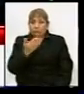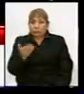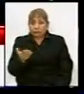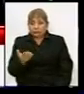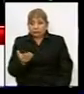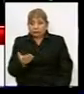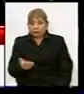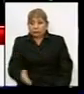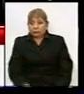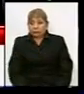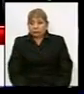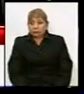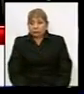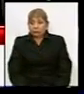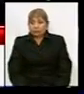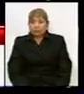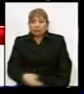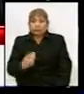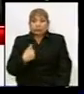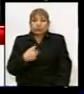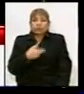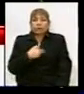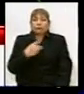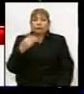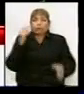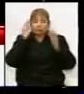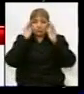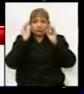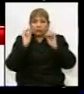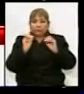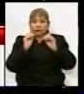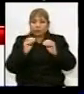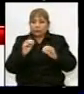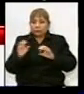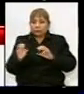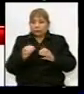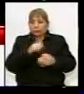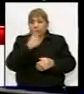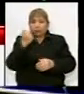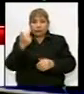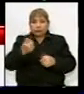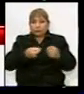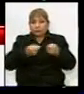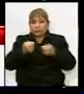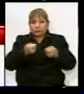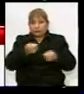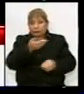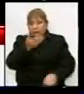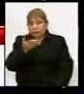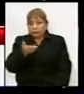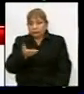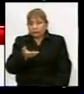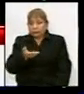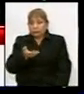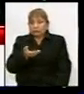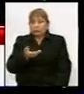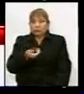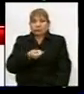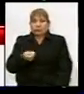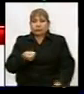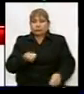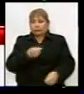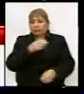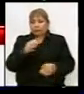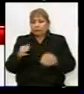y nosotros tenemos una gran oportunidad de hacer lo que no hace el ejecutivo porque el ejecutivo dice